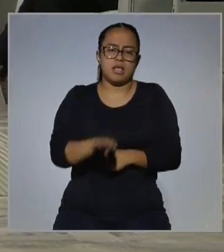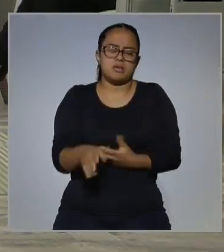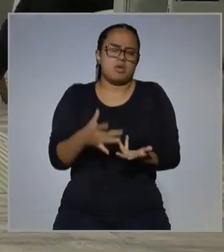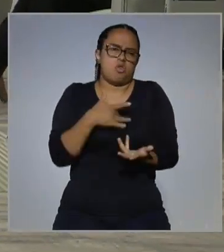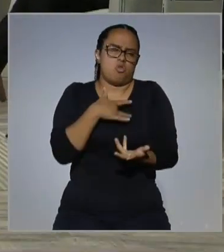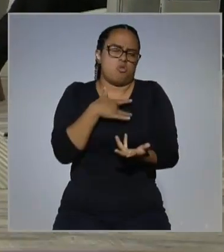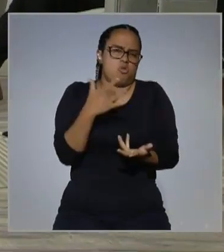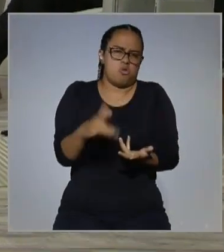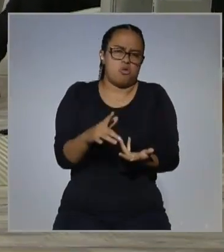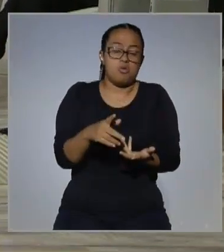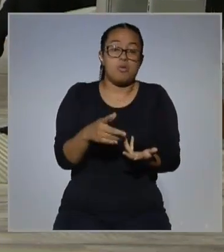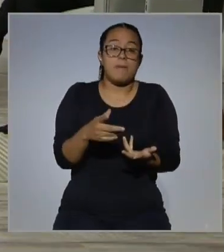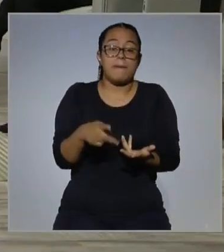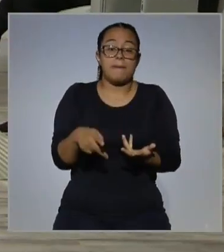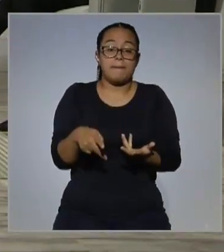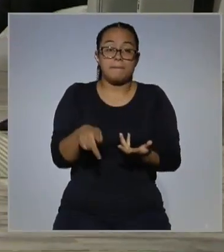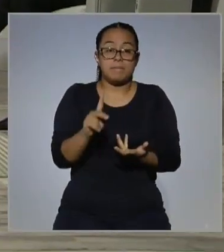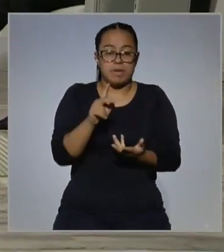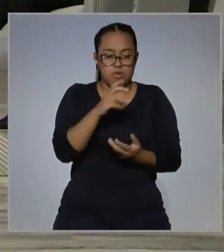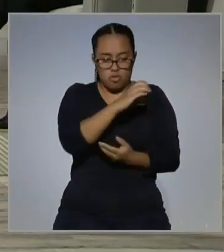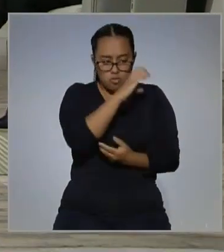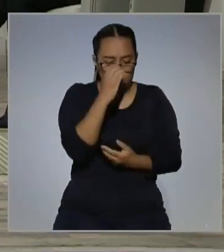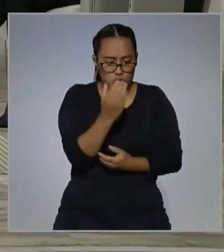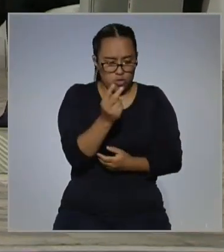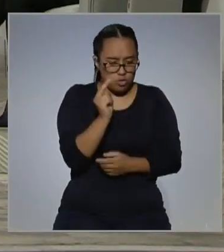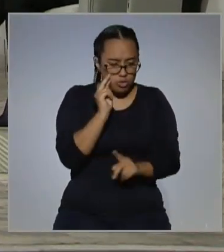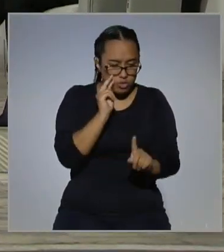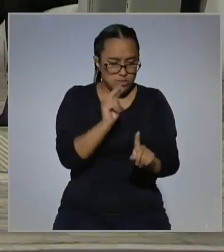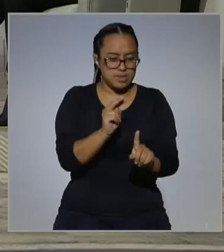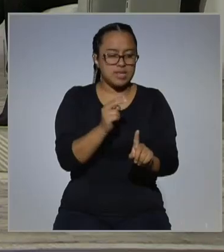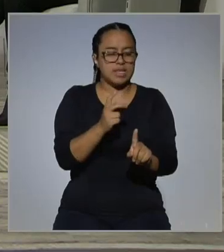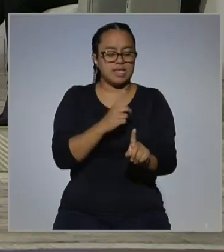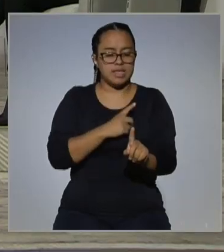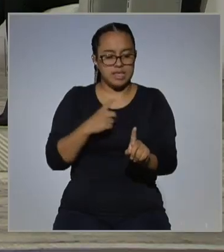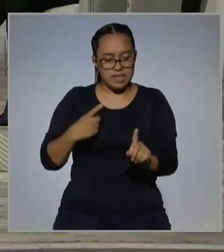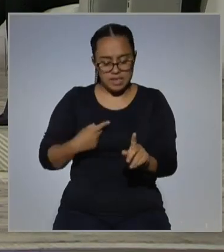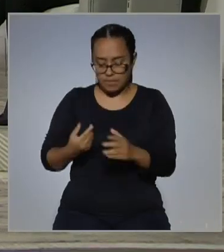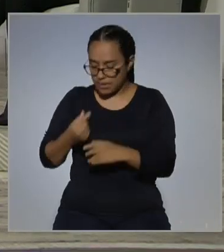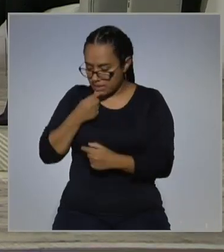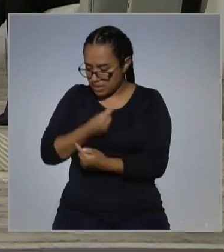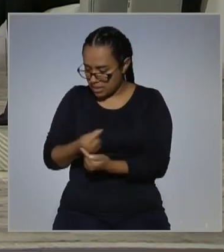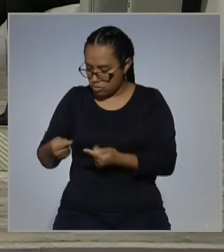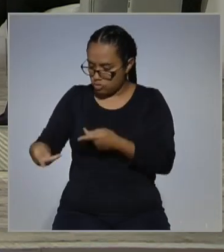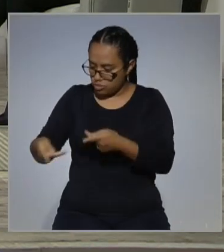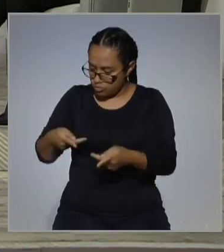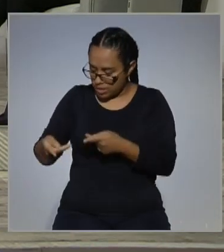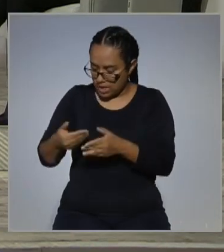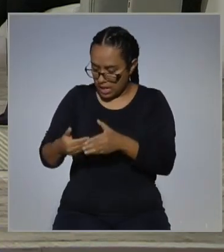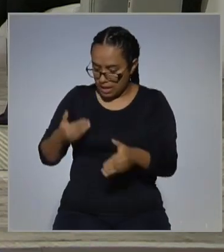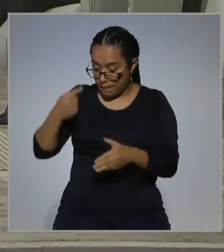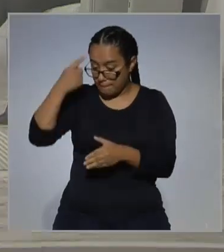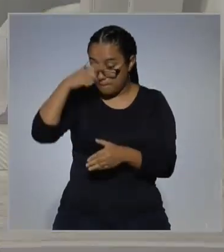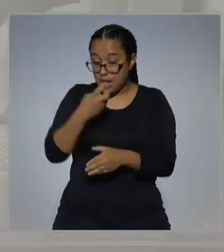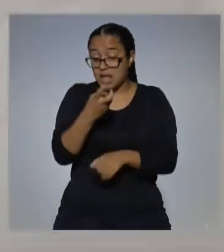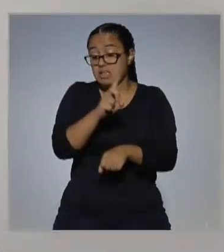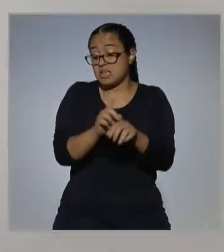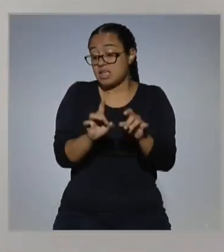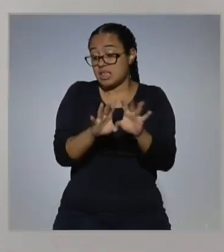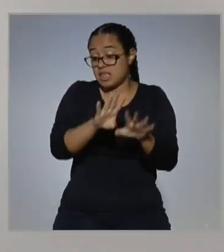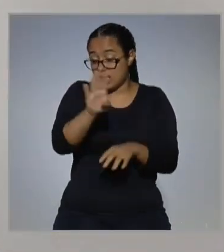alguna manera, vernos en ese altar y preparar a esas infancias para ese momento